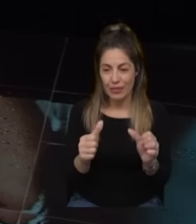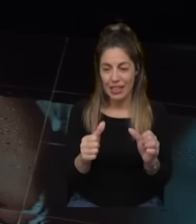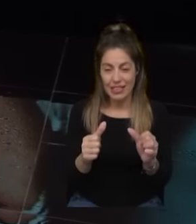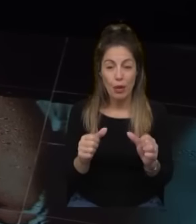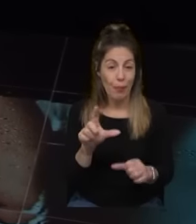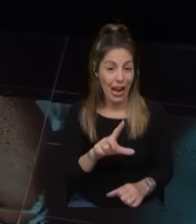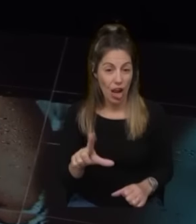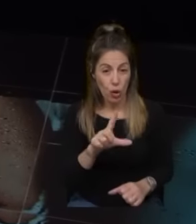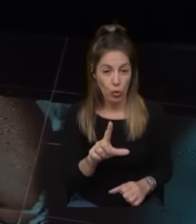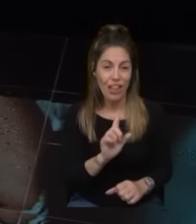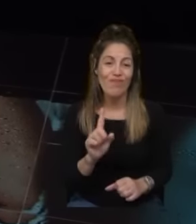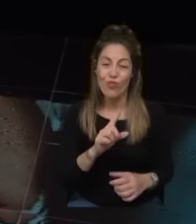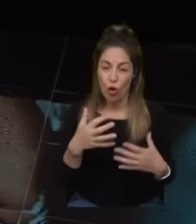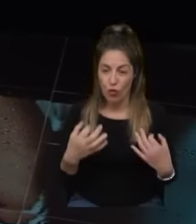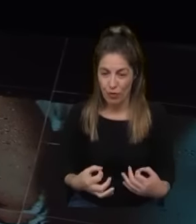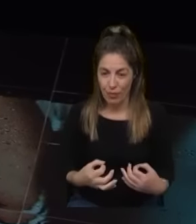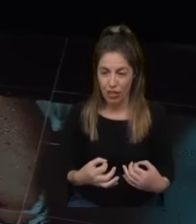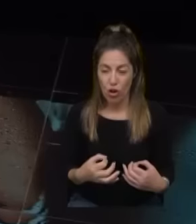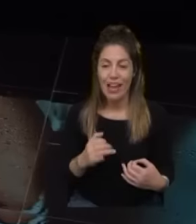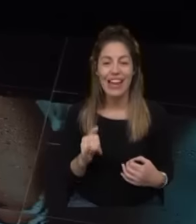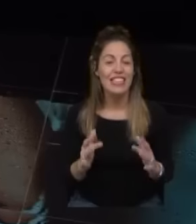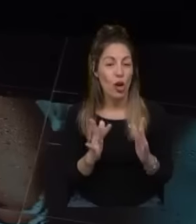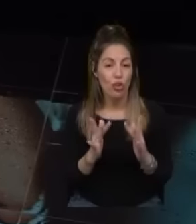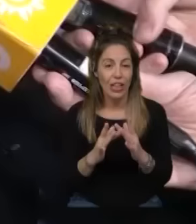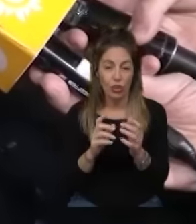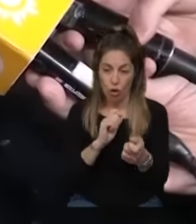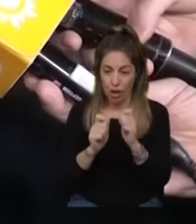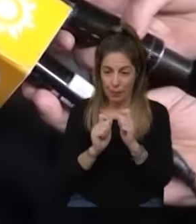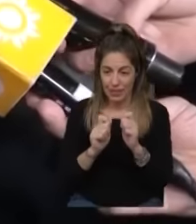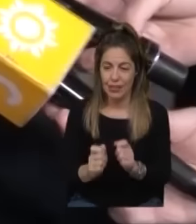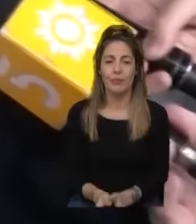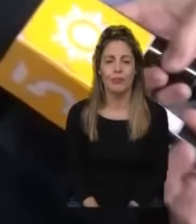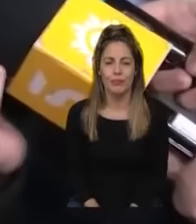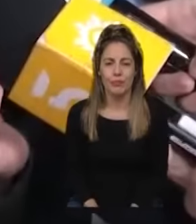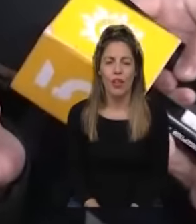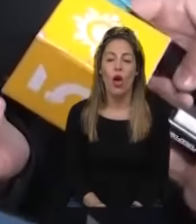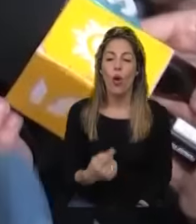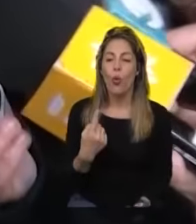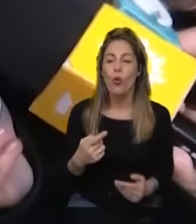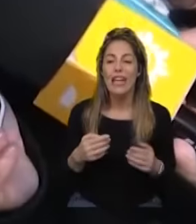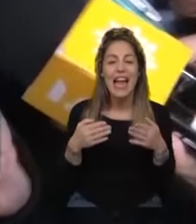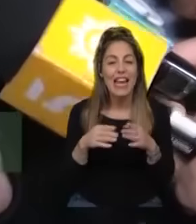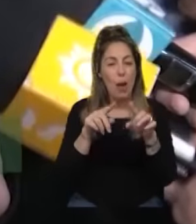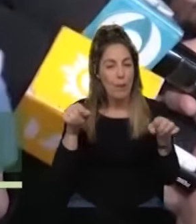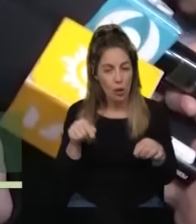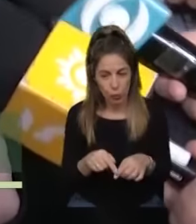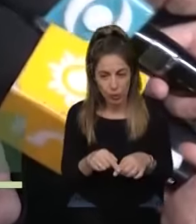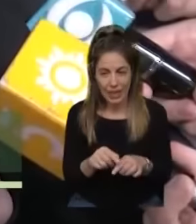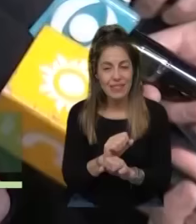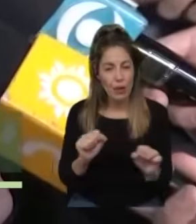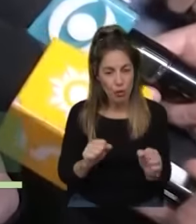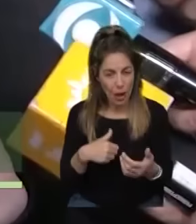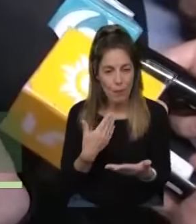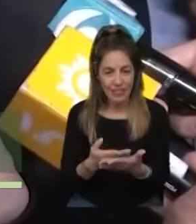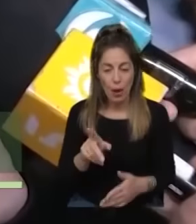este lunes, aunque no está confirmado que haya contacto con la prensa. Una de las preguntas o inquietudes que se le podrían